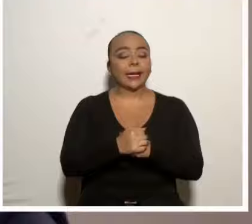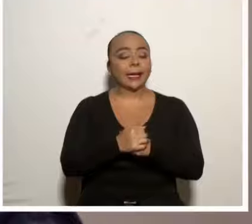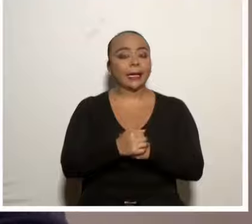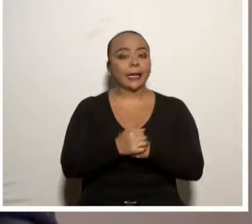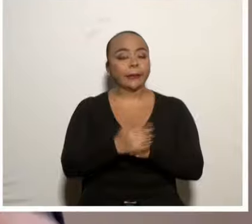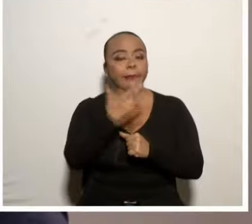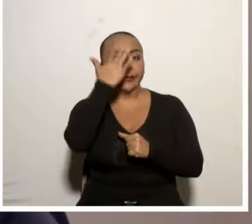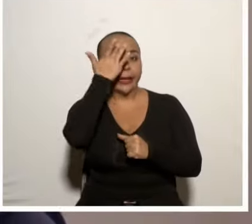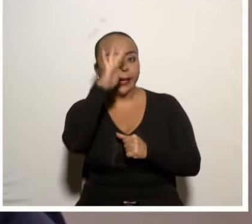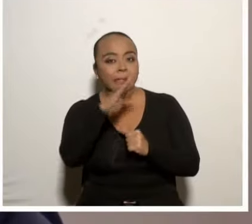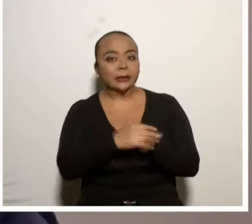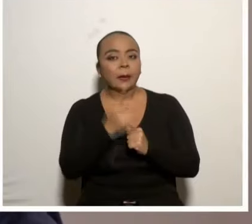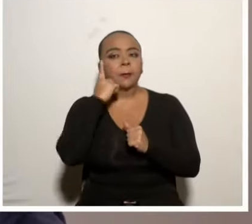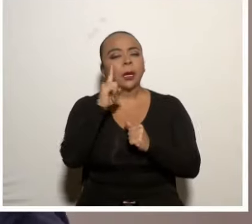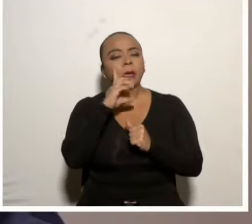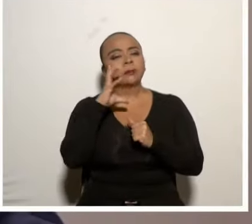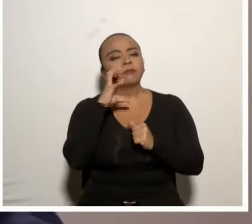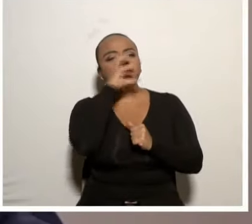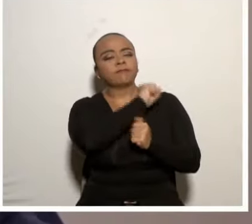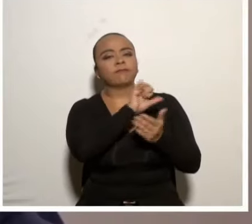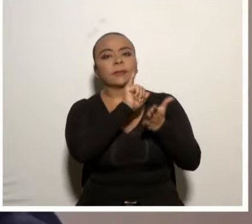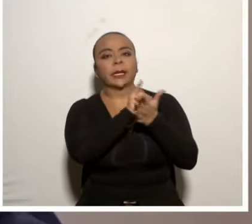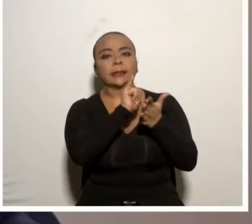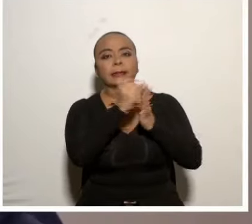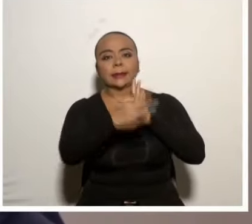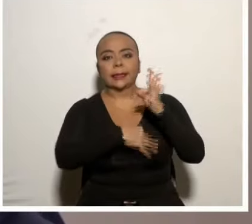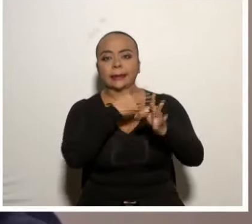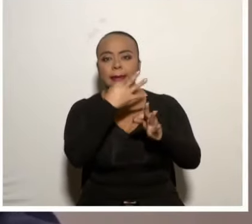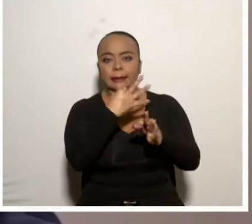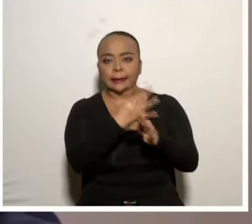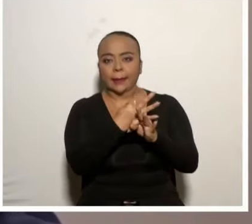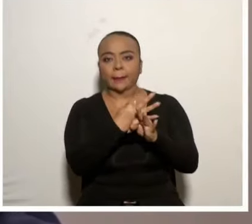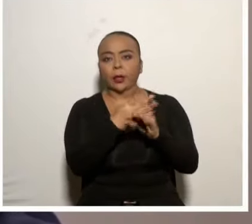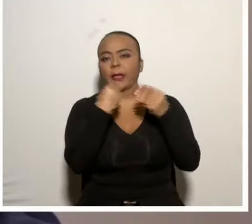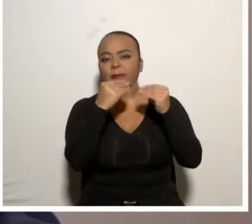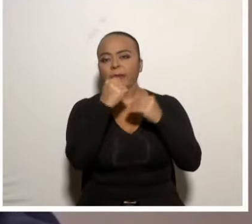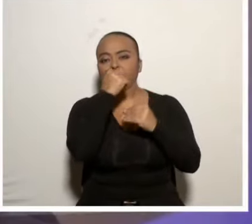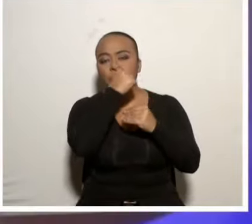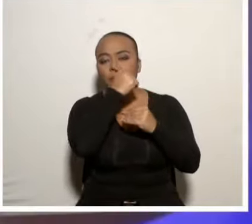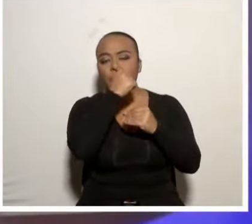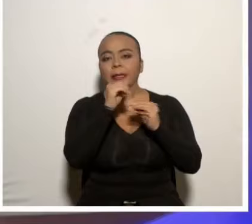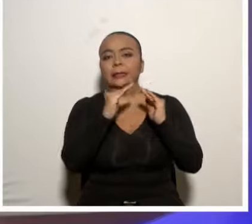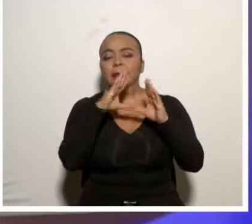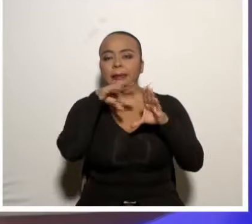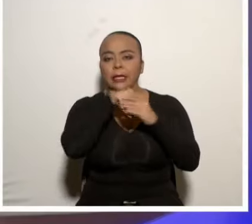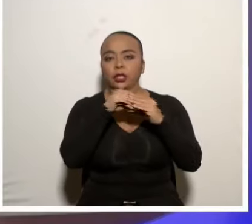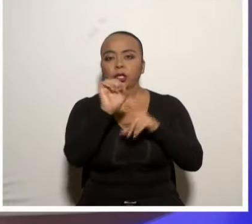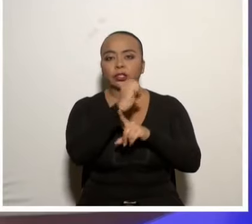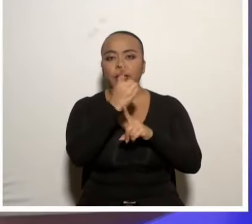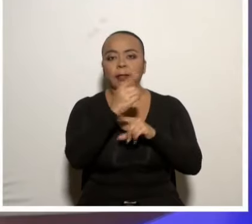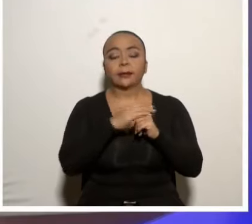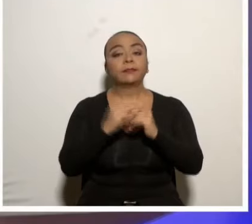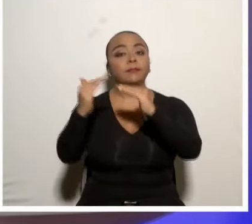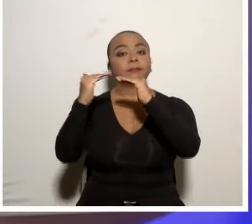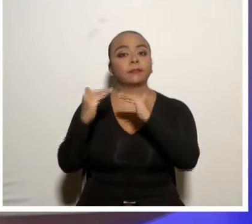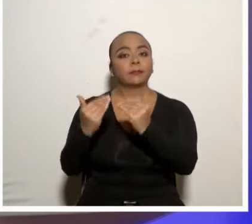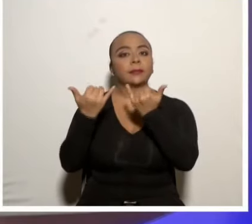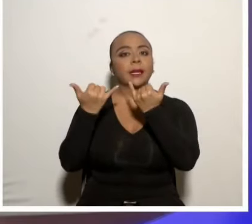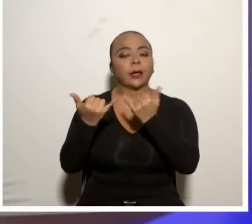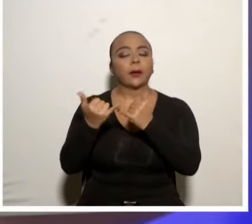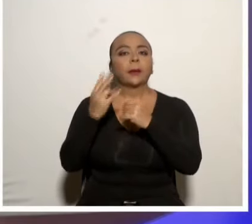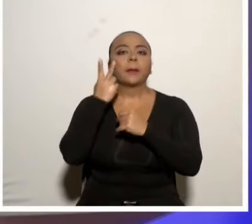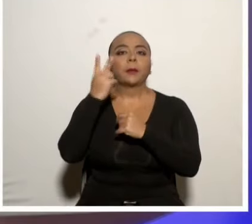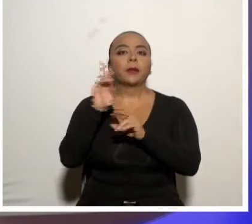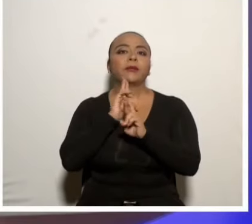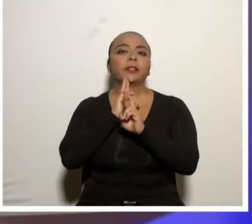para dilucidar este tipo de flagelo en la sociedad. Seguidamente conocemos la respuesta